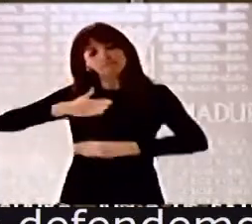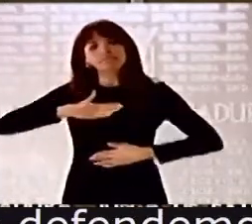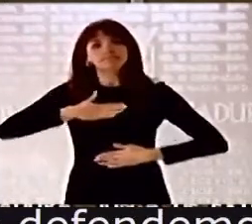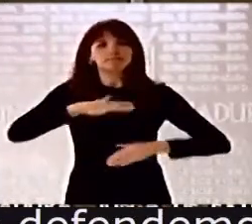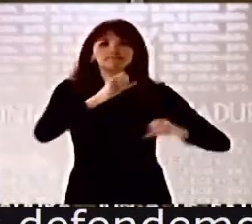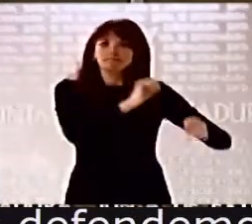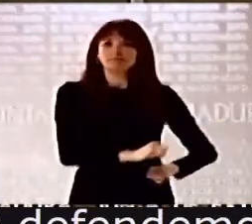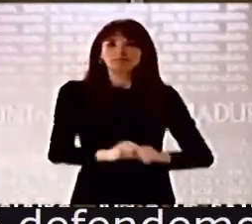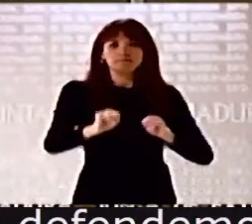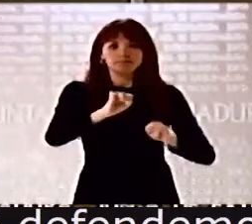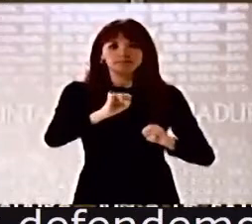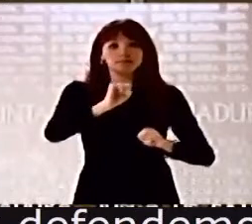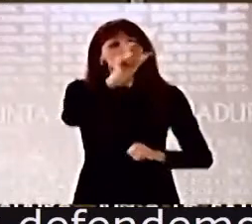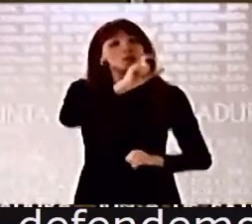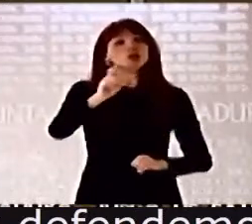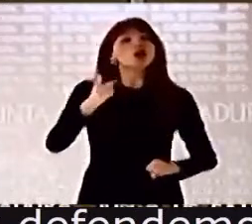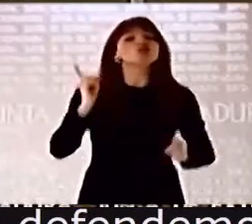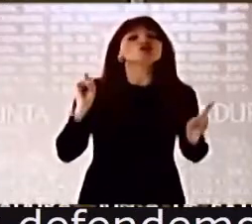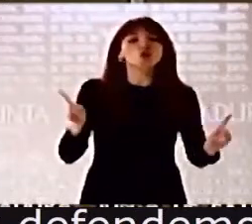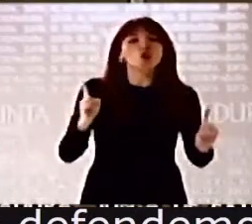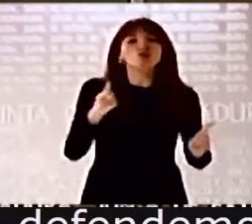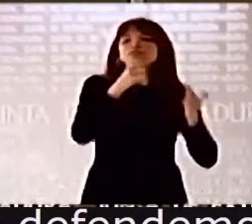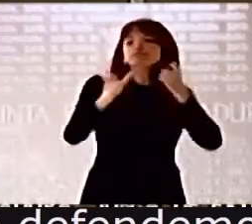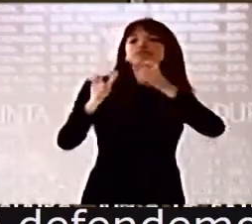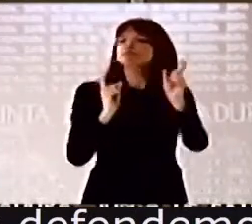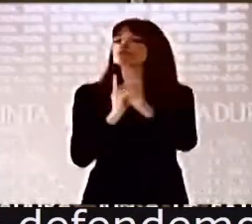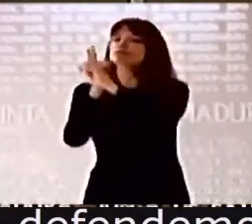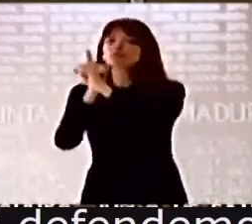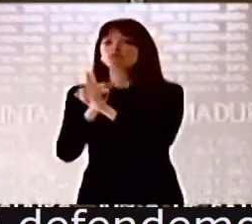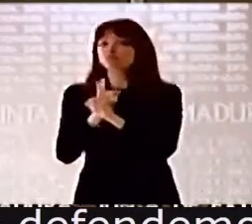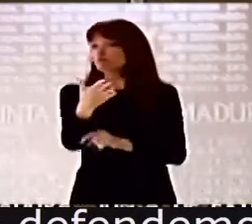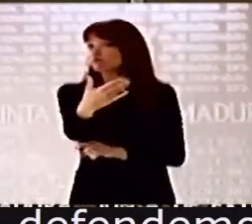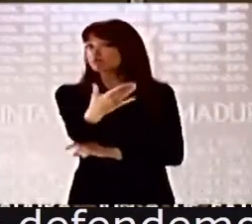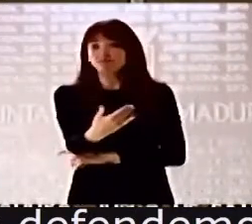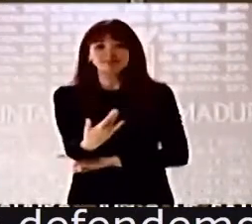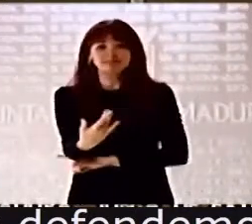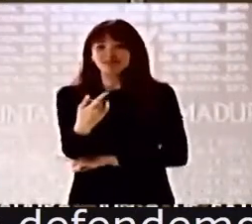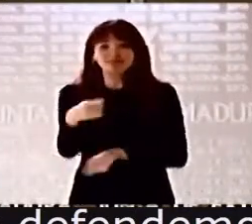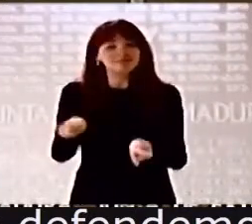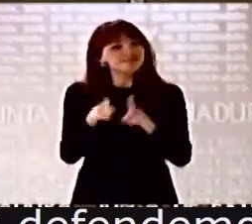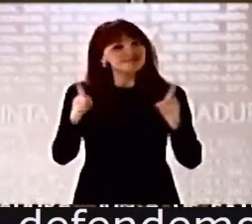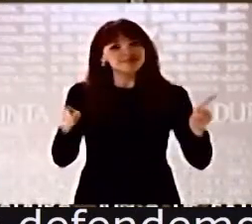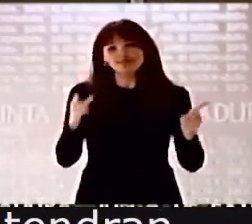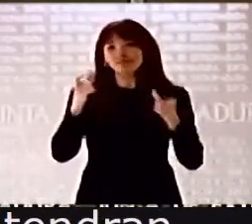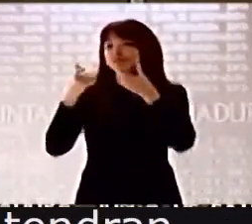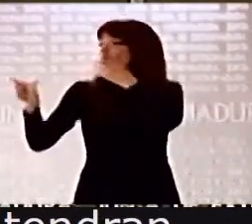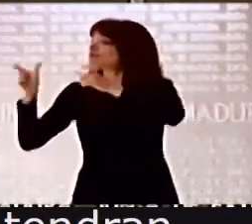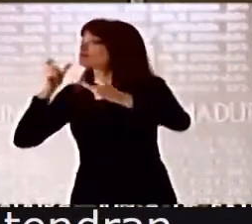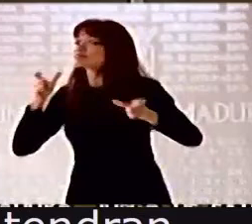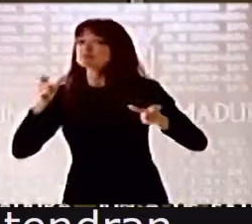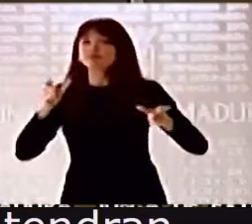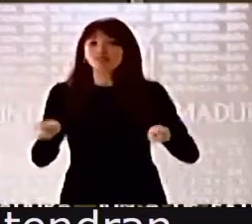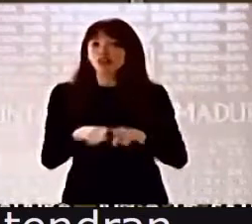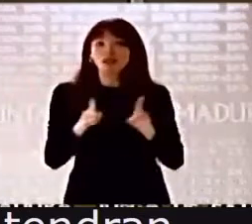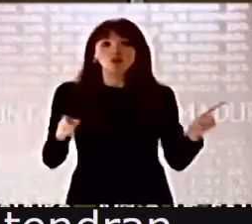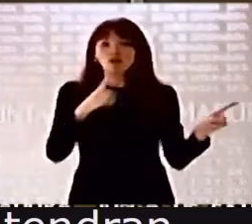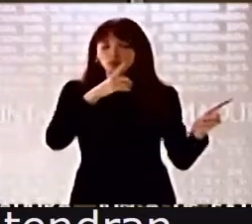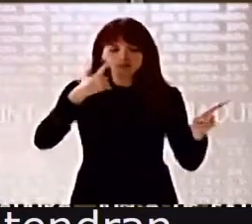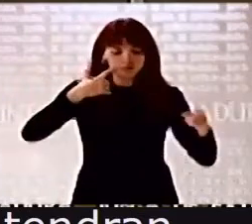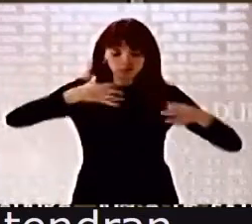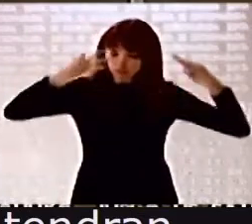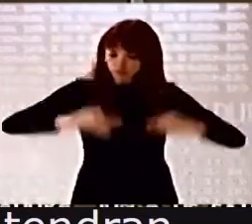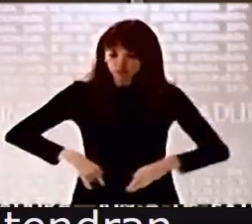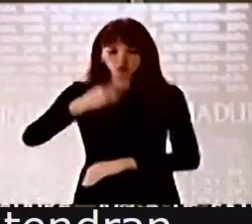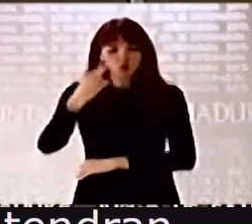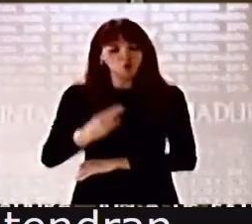insultar, que no tendrá efecto ninguno su insulto ni sus descalificaciones. Porque me siento firmemente comprometido con